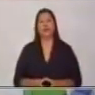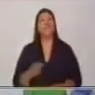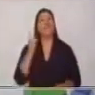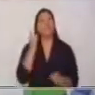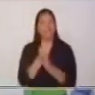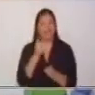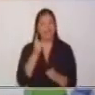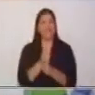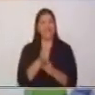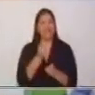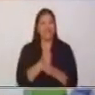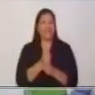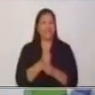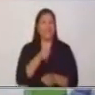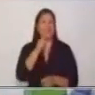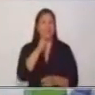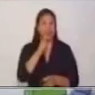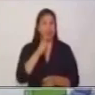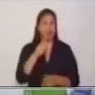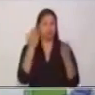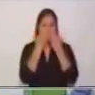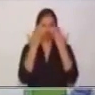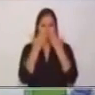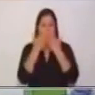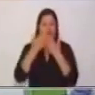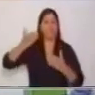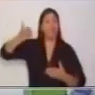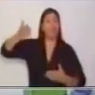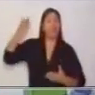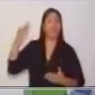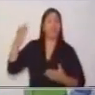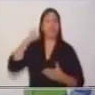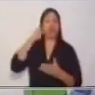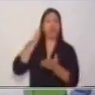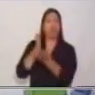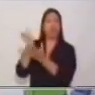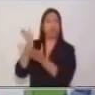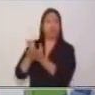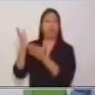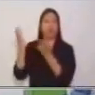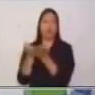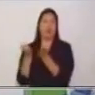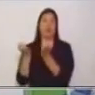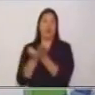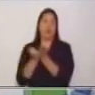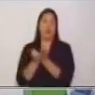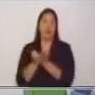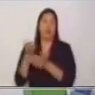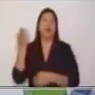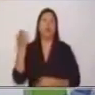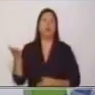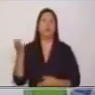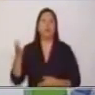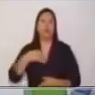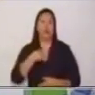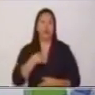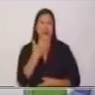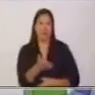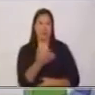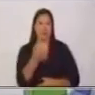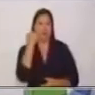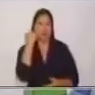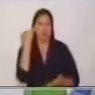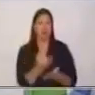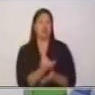Correcto. Cuando has estudiado en años anteriores, yendo a la escuela, te piden investigaciones. Ya estás desarrollando un